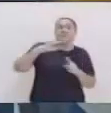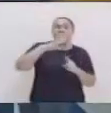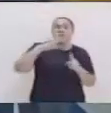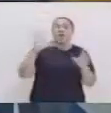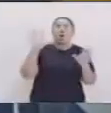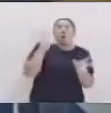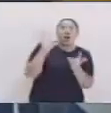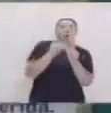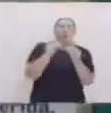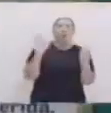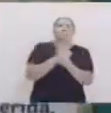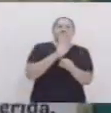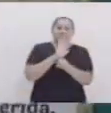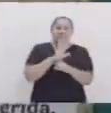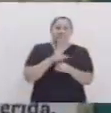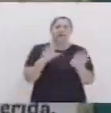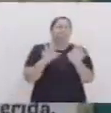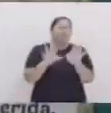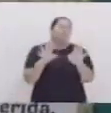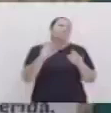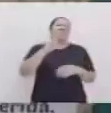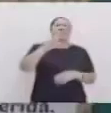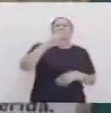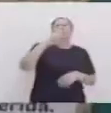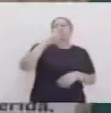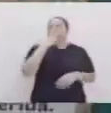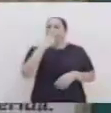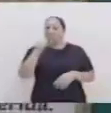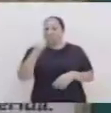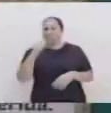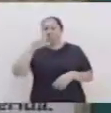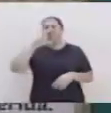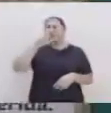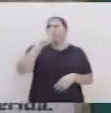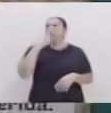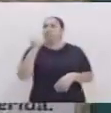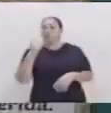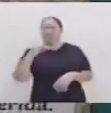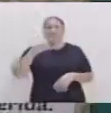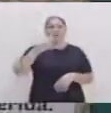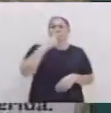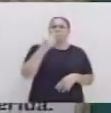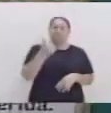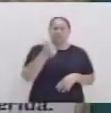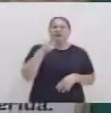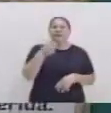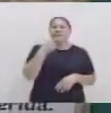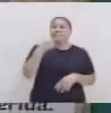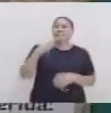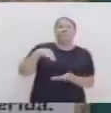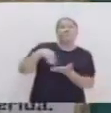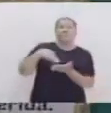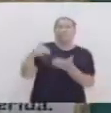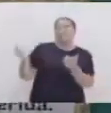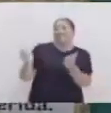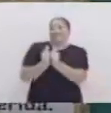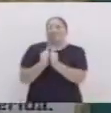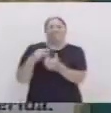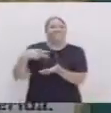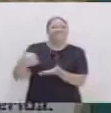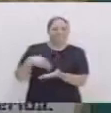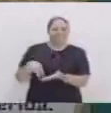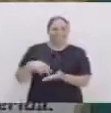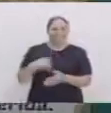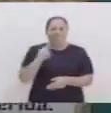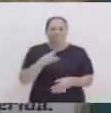caso, cha-cha-cha es un tipo de baile. ¿Por qué? Porque lo relacionaste con que estábamos hablando que era una pareja de baile. En el quinto paso